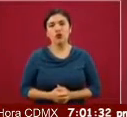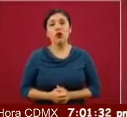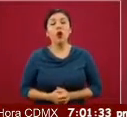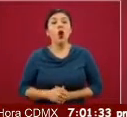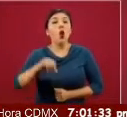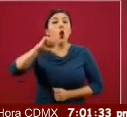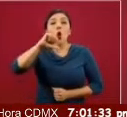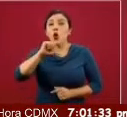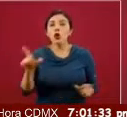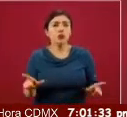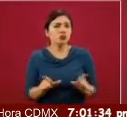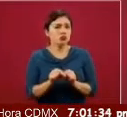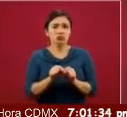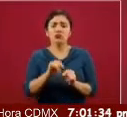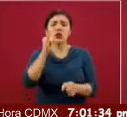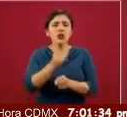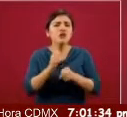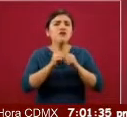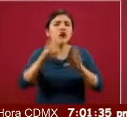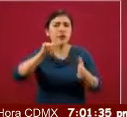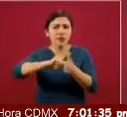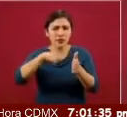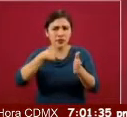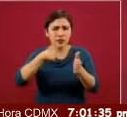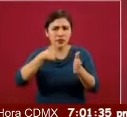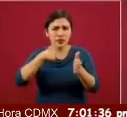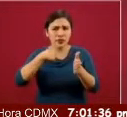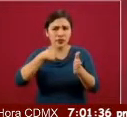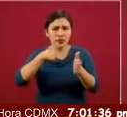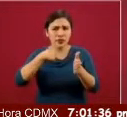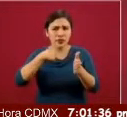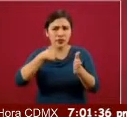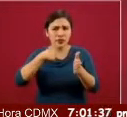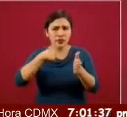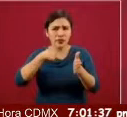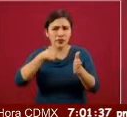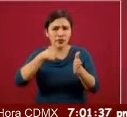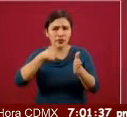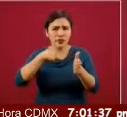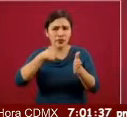Hoy solo vamos a tener el informe técnico y vamos a abrir